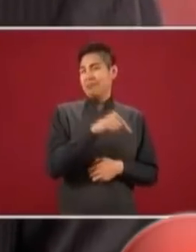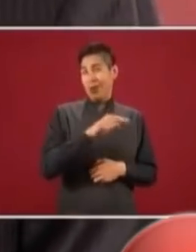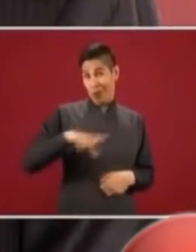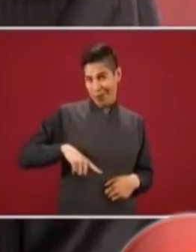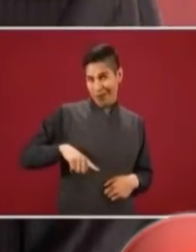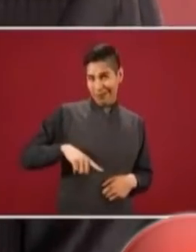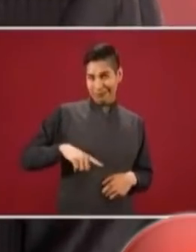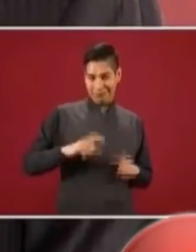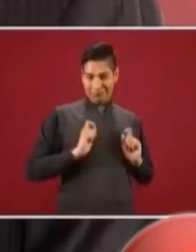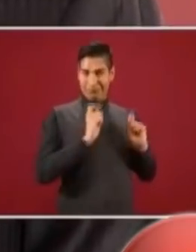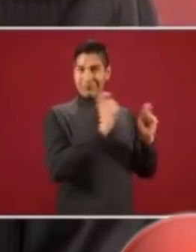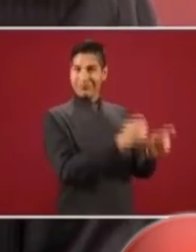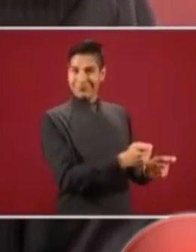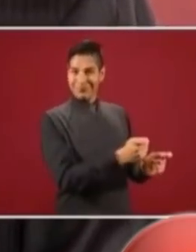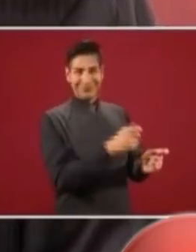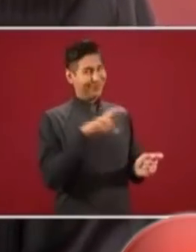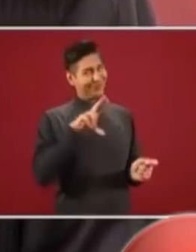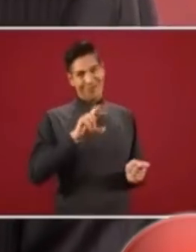Ahora es distinto.